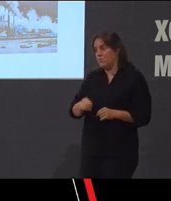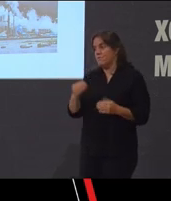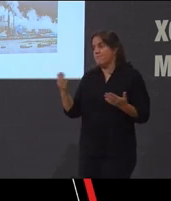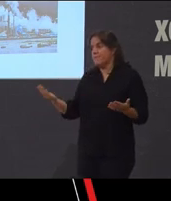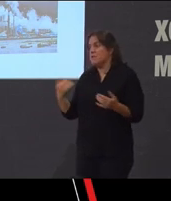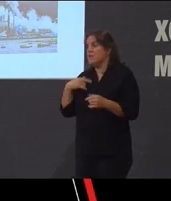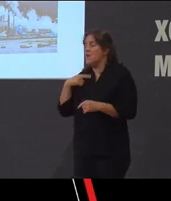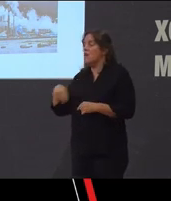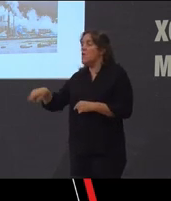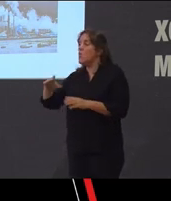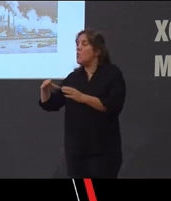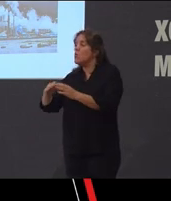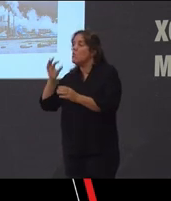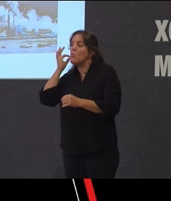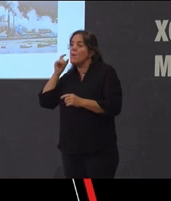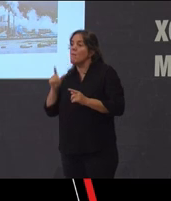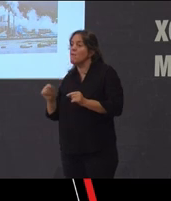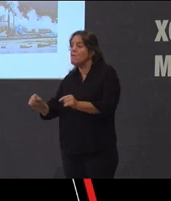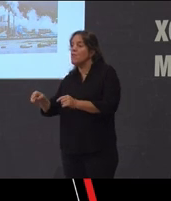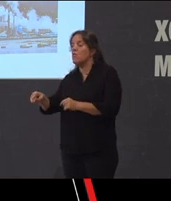Elas ían resultar,